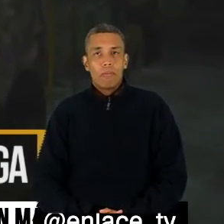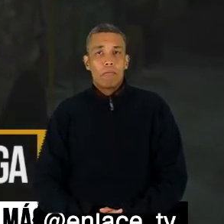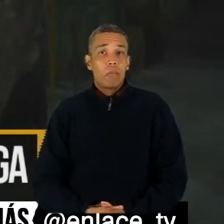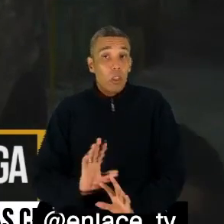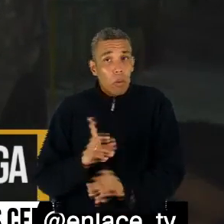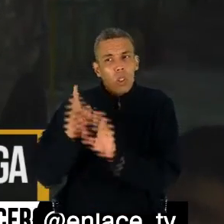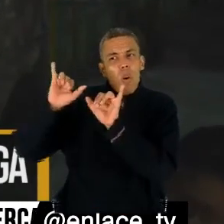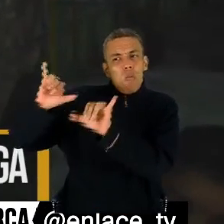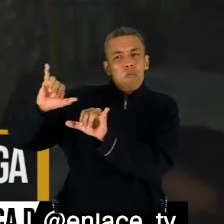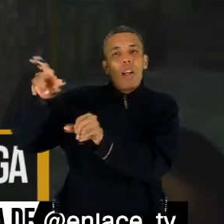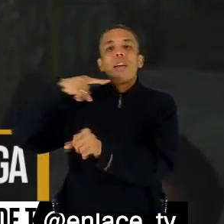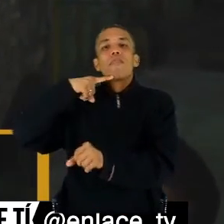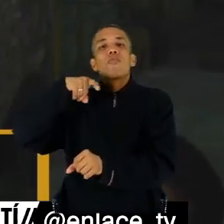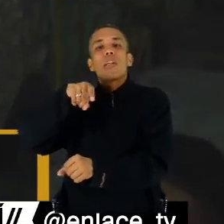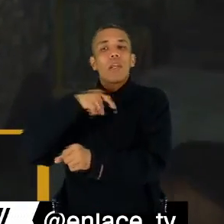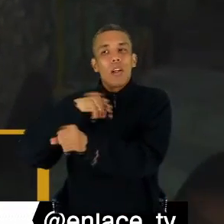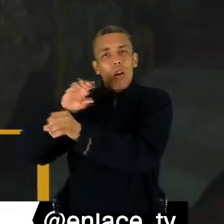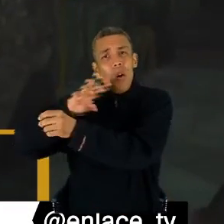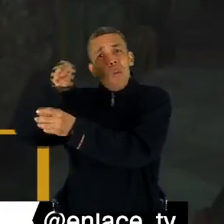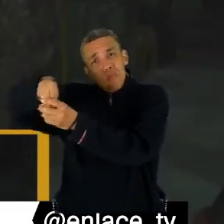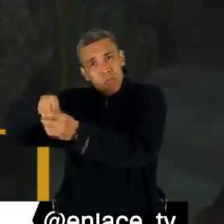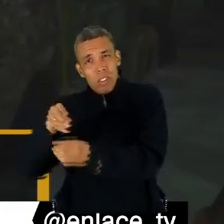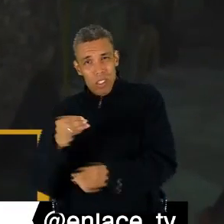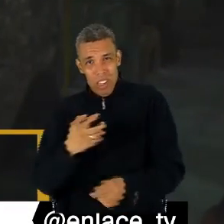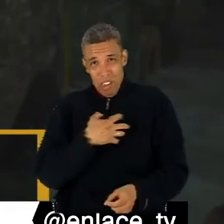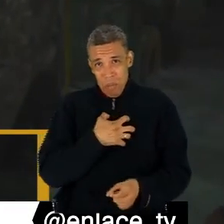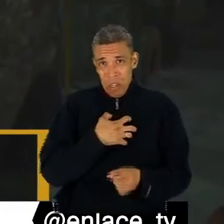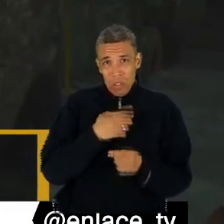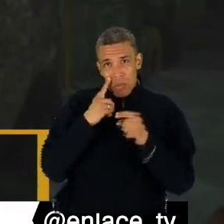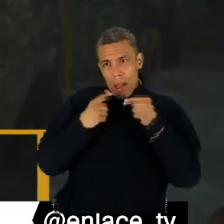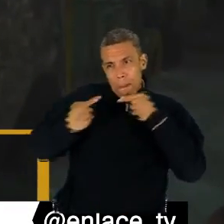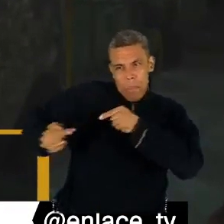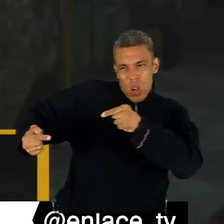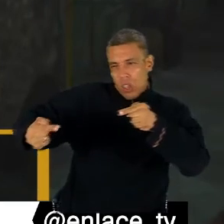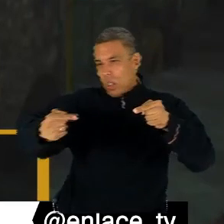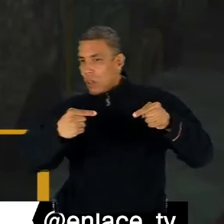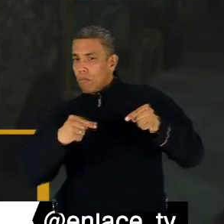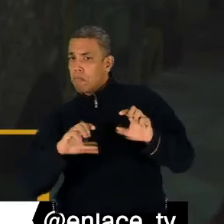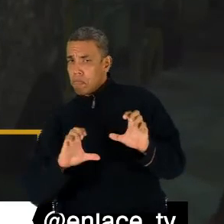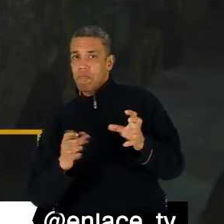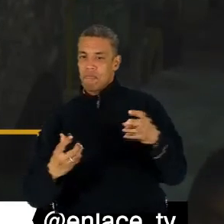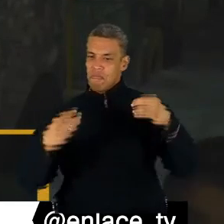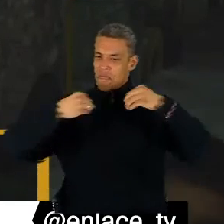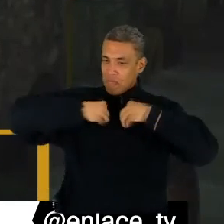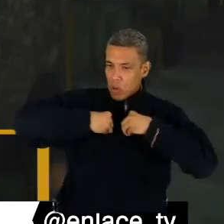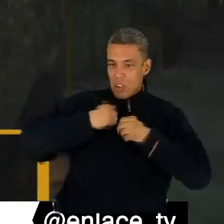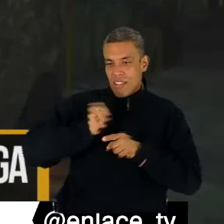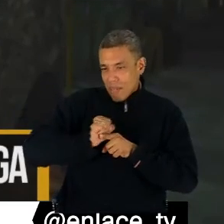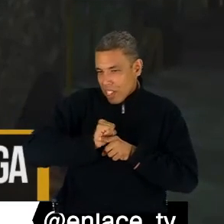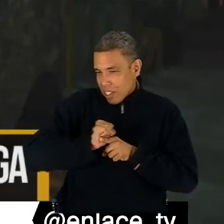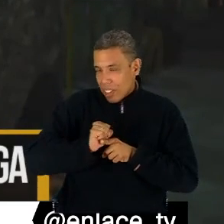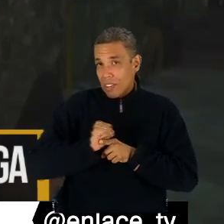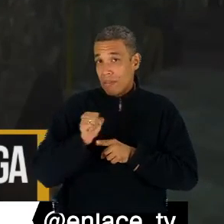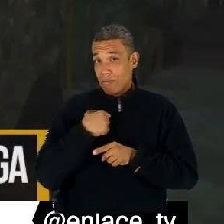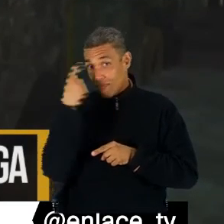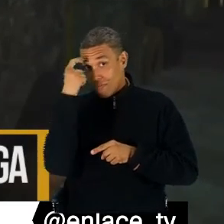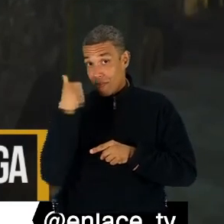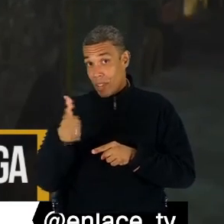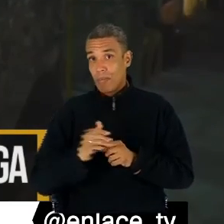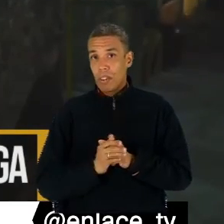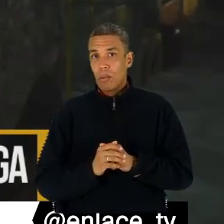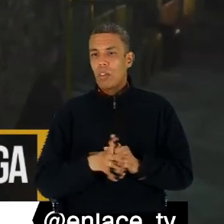haciendo para poder llegar al zonal nacional con buenos partidos y con buenos minutos de competencia. Lo que pasa es que en Barranca es muy difícil la